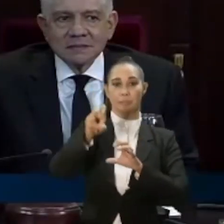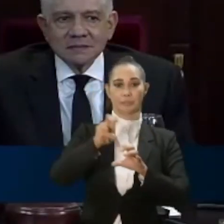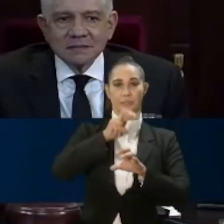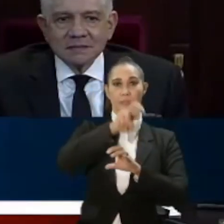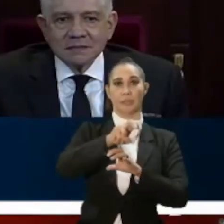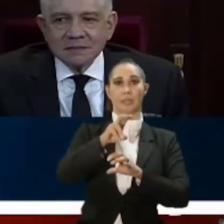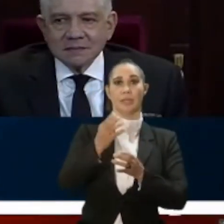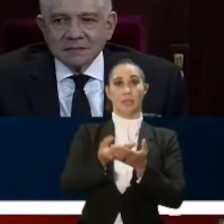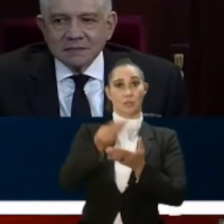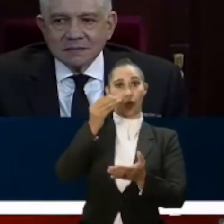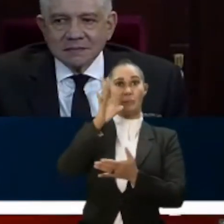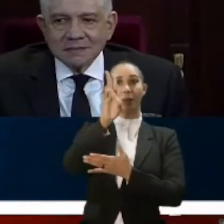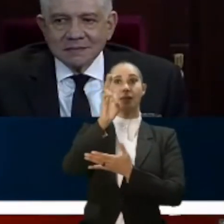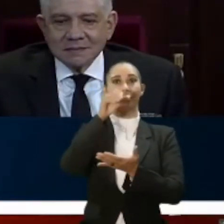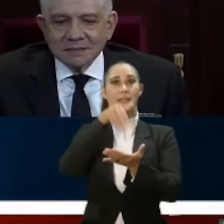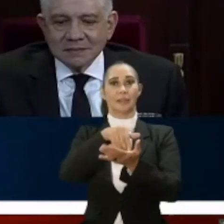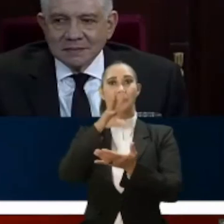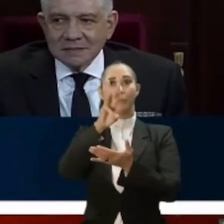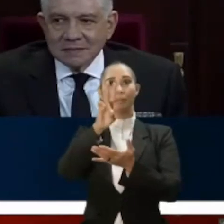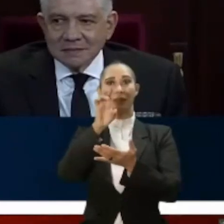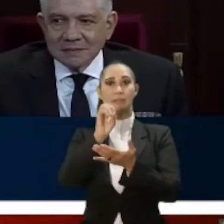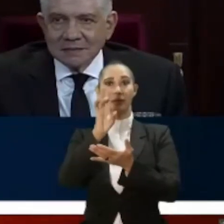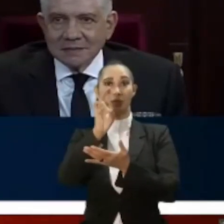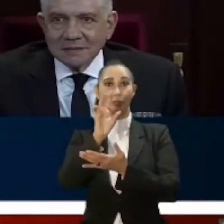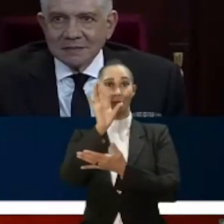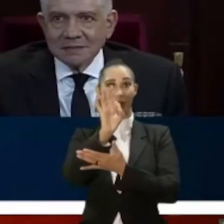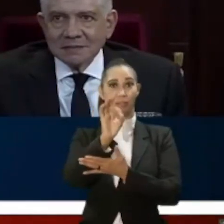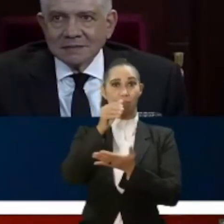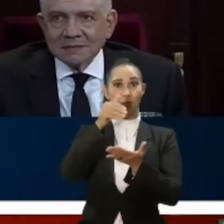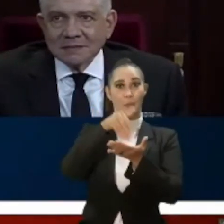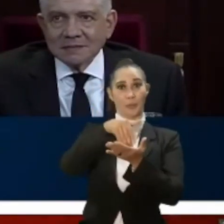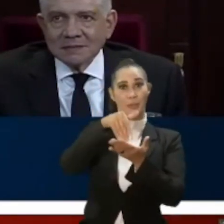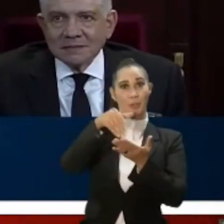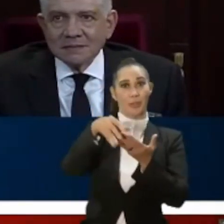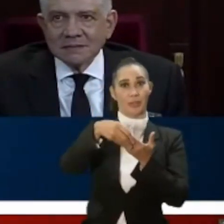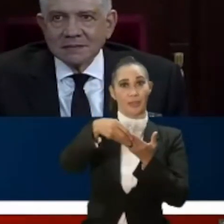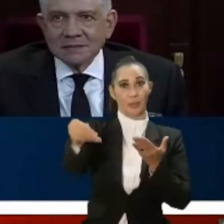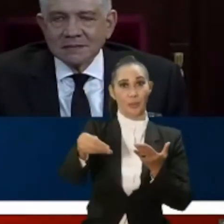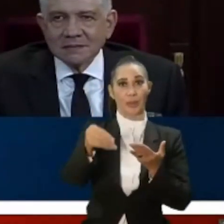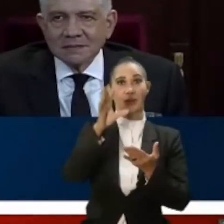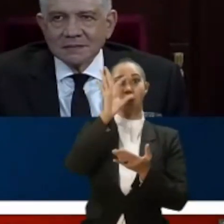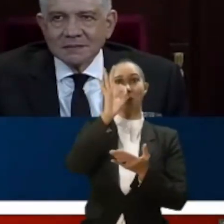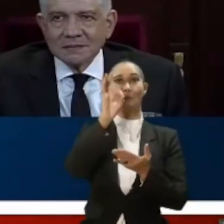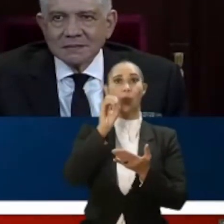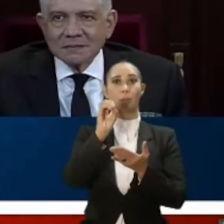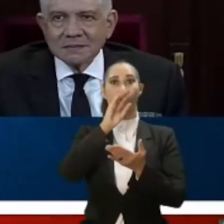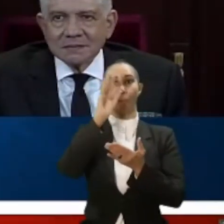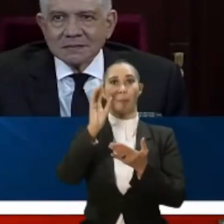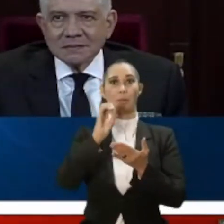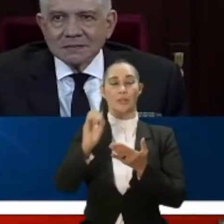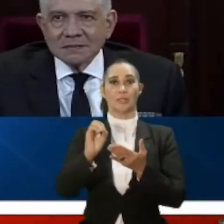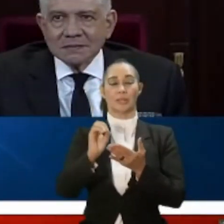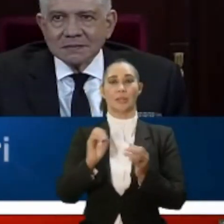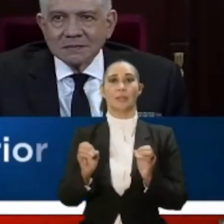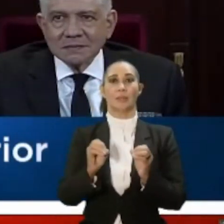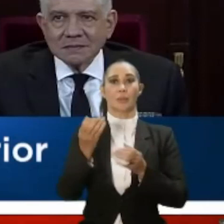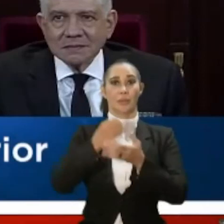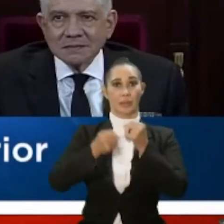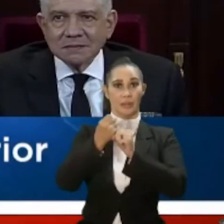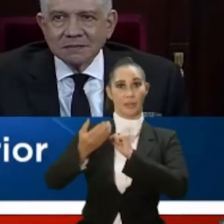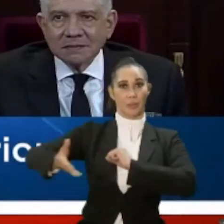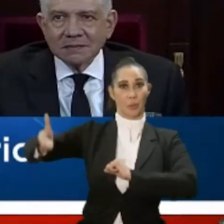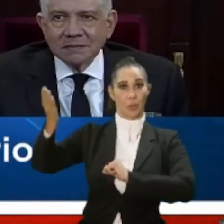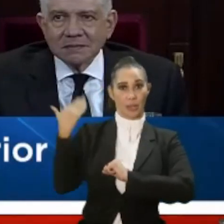a 7.768 millones de dólares, un 9% más que el año anterior, lo que supone